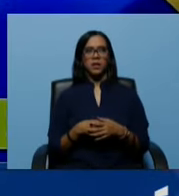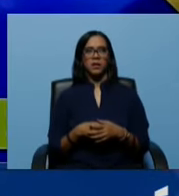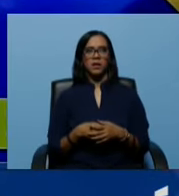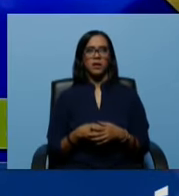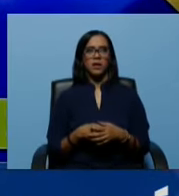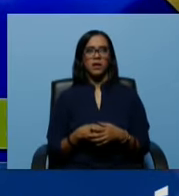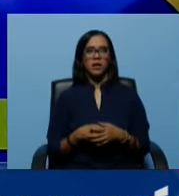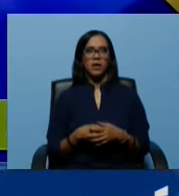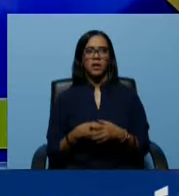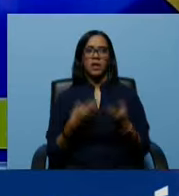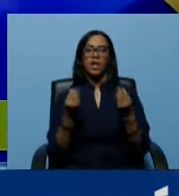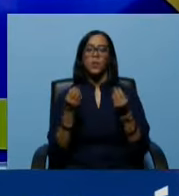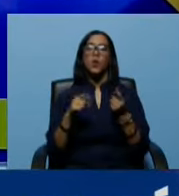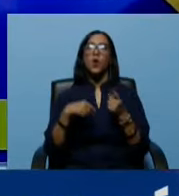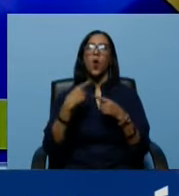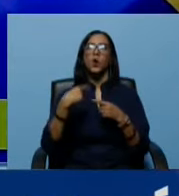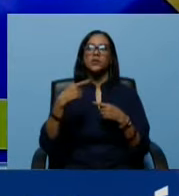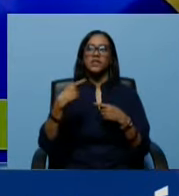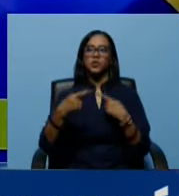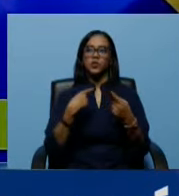y muy otras cosas.